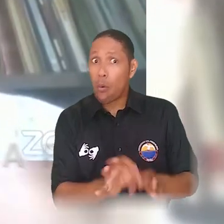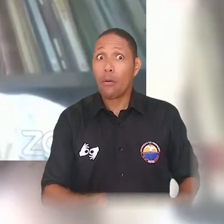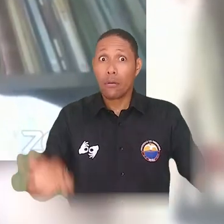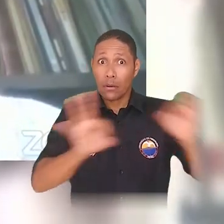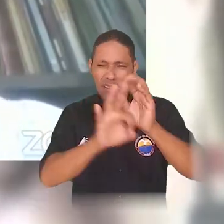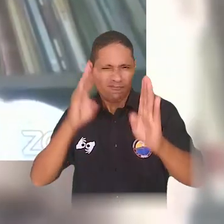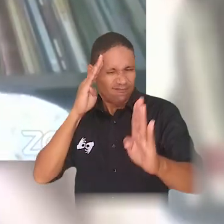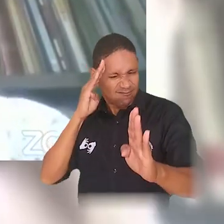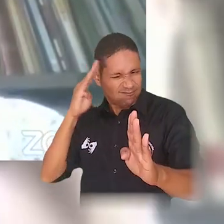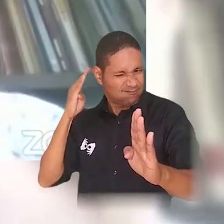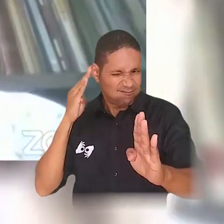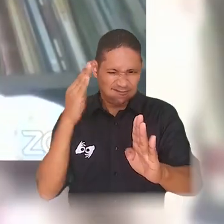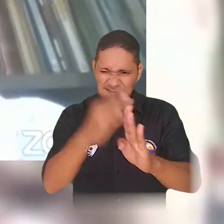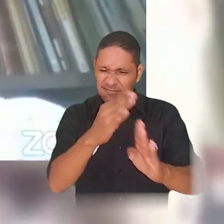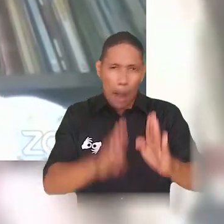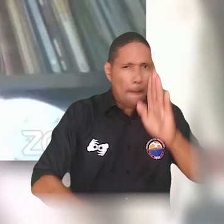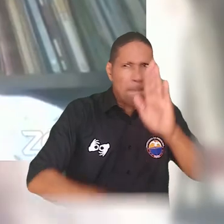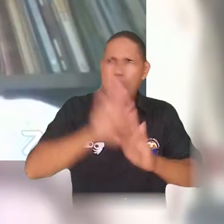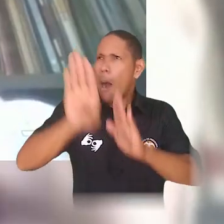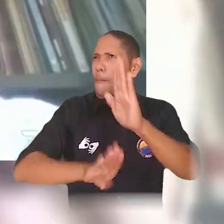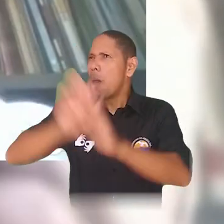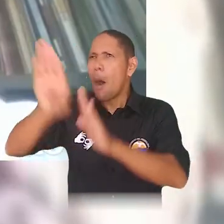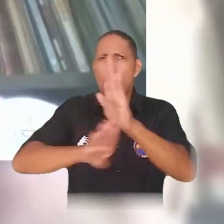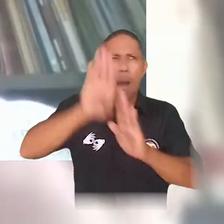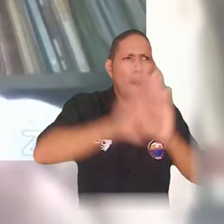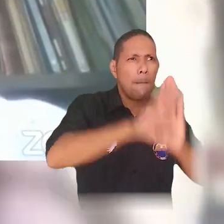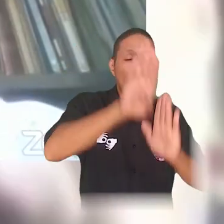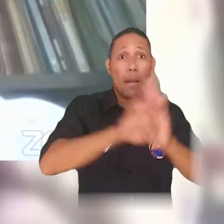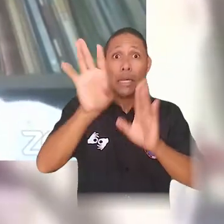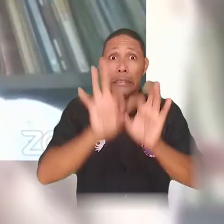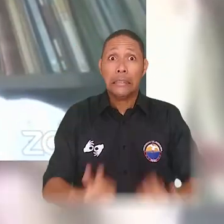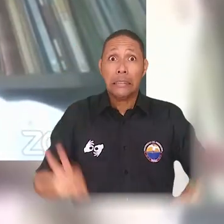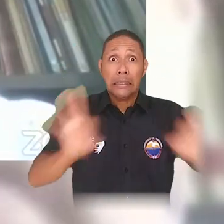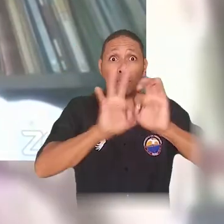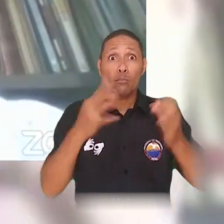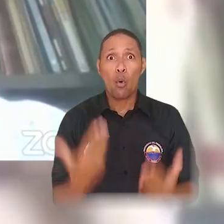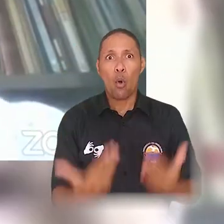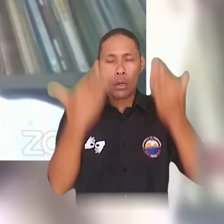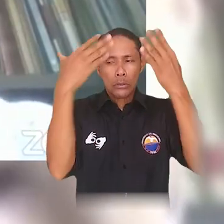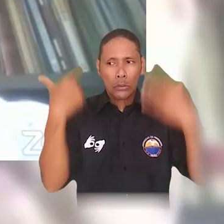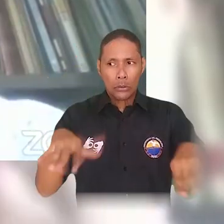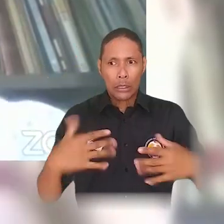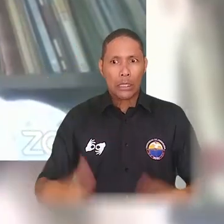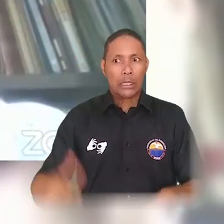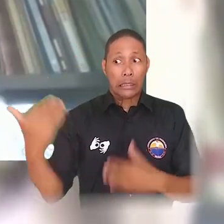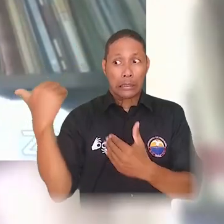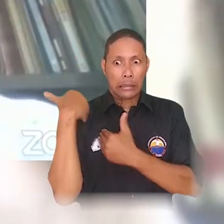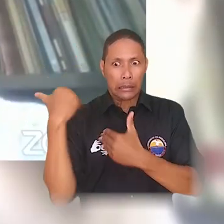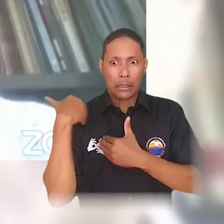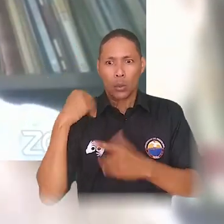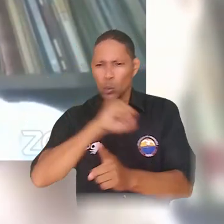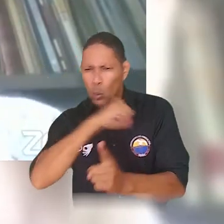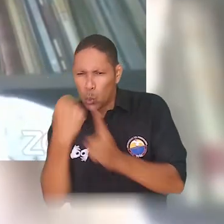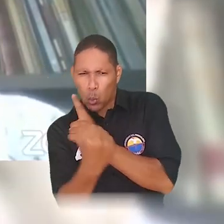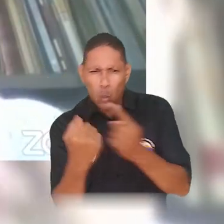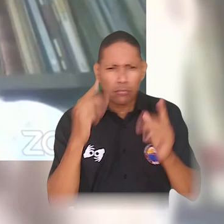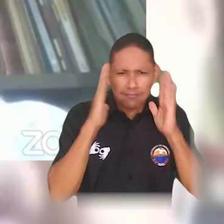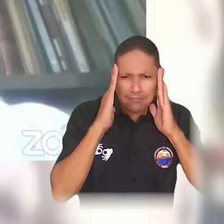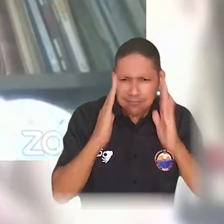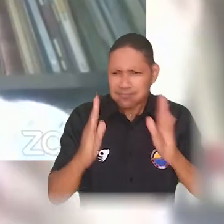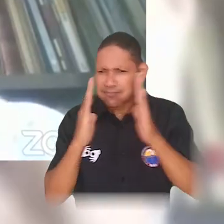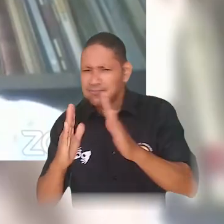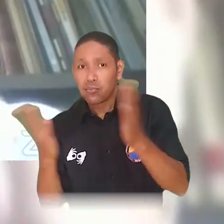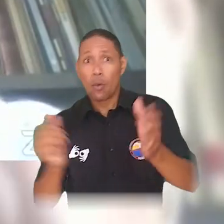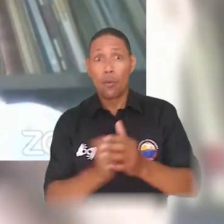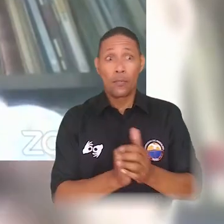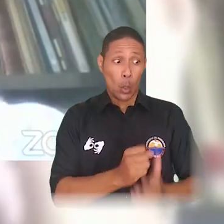es trascender, volverse actores protagónicos de responsabilidad social de trascendencia en los